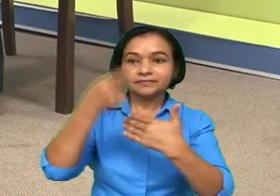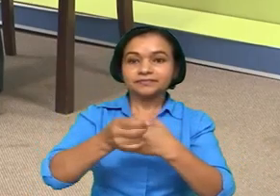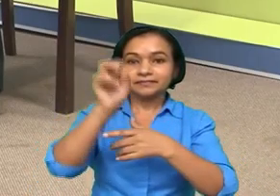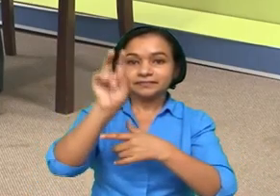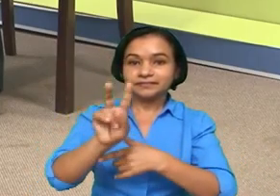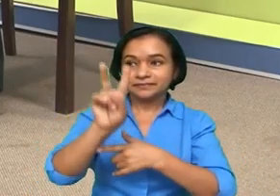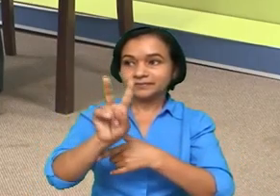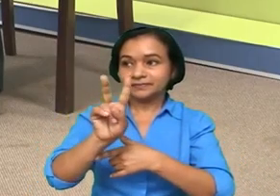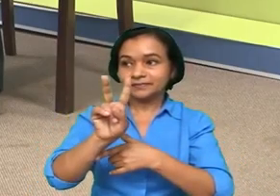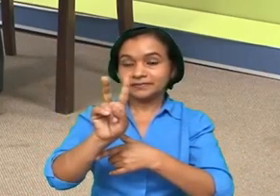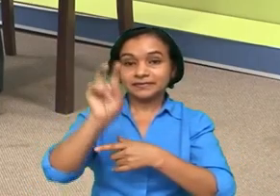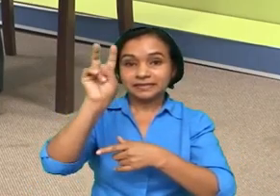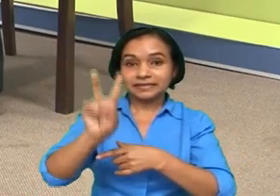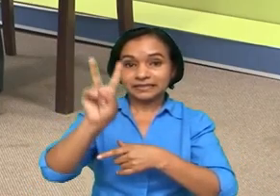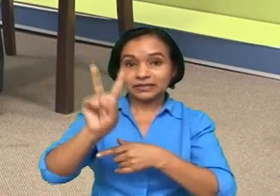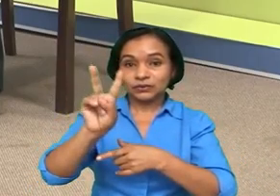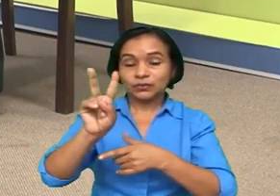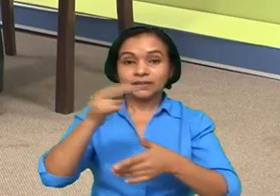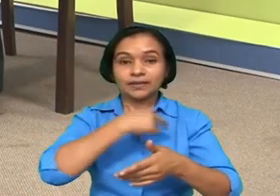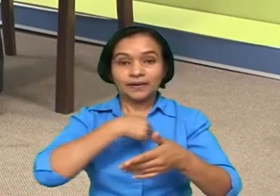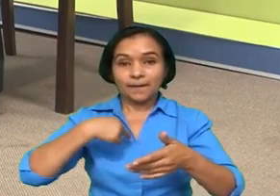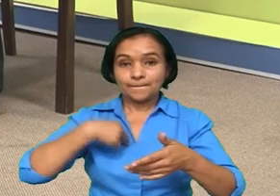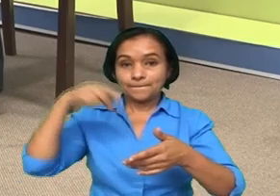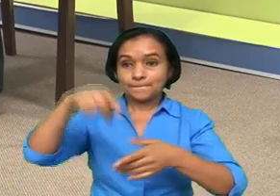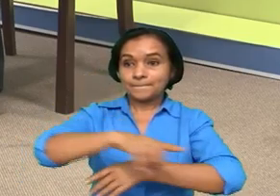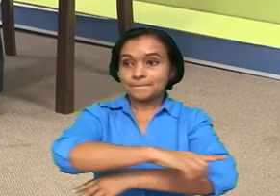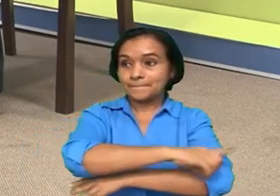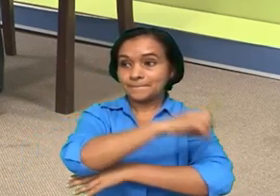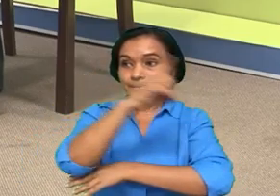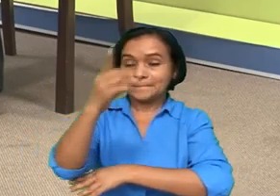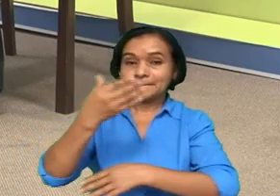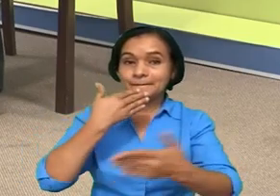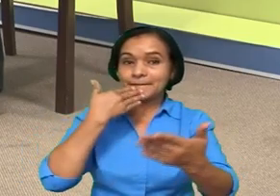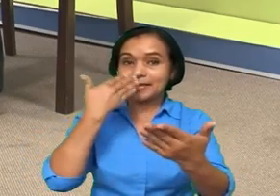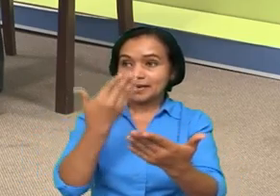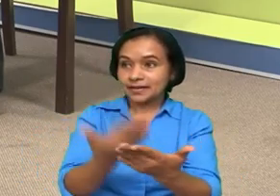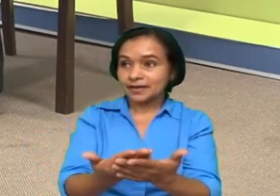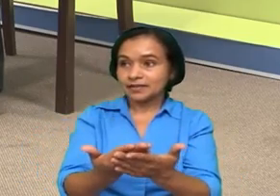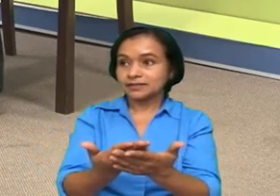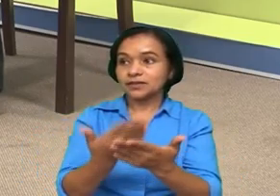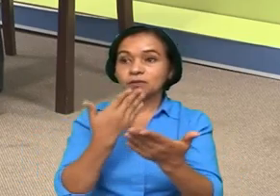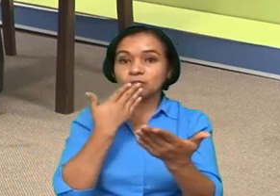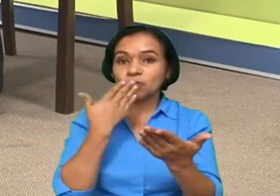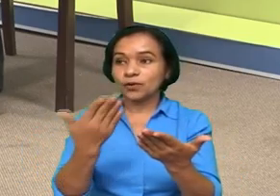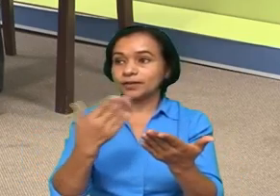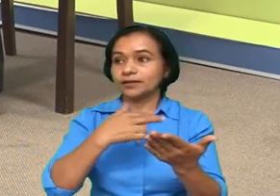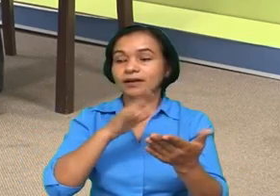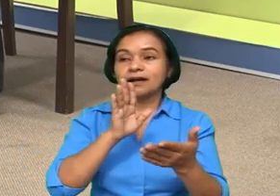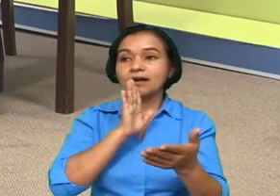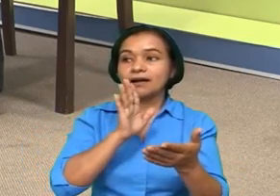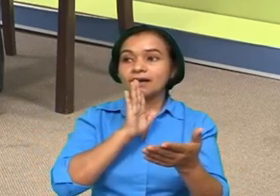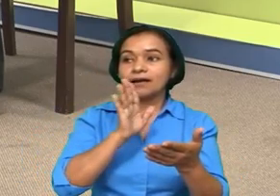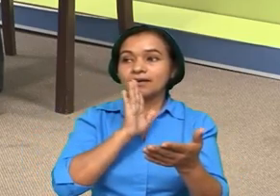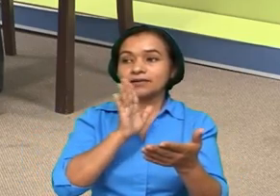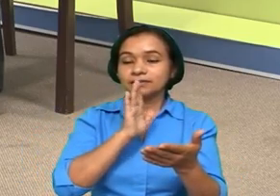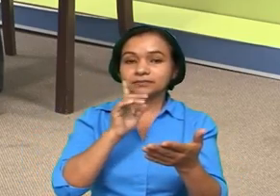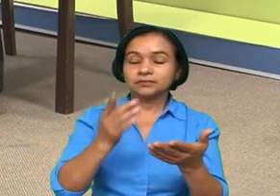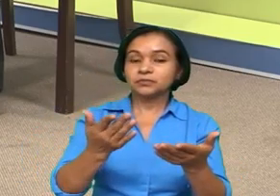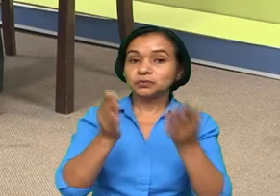¿verdad? Esta es la segunda ocasión que estamos por acá, pues, y agradecer la oportunidad, pues, de hablar de temas que son